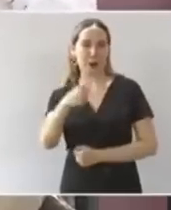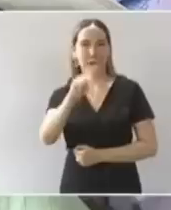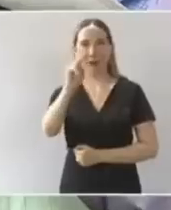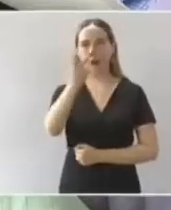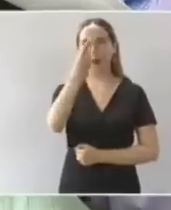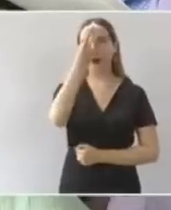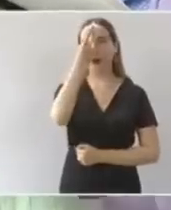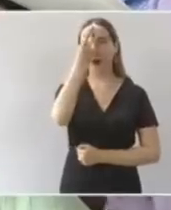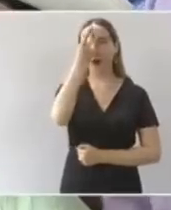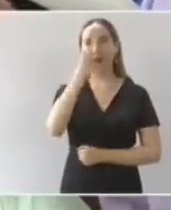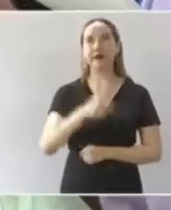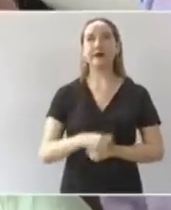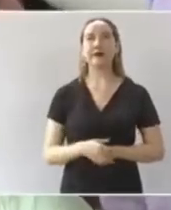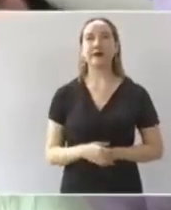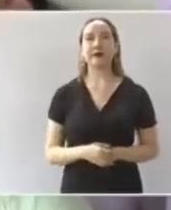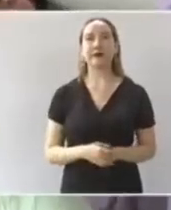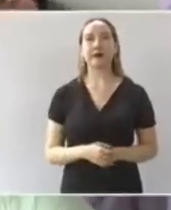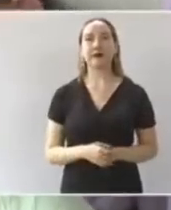ya